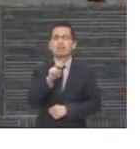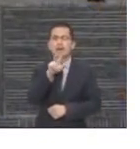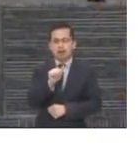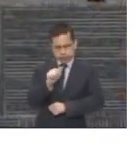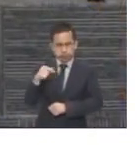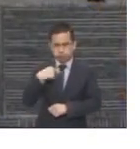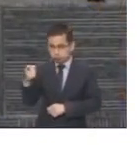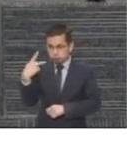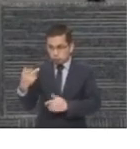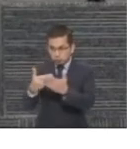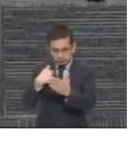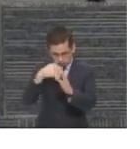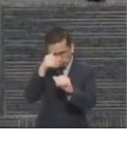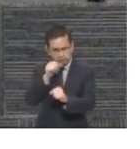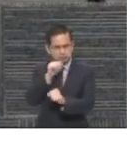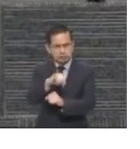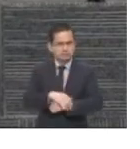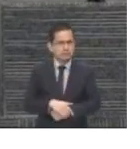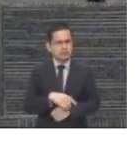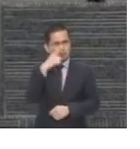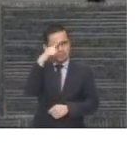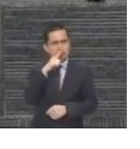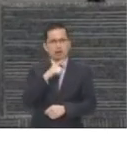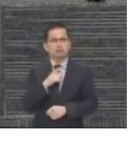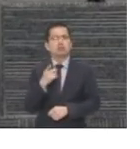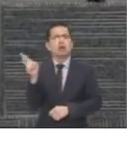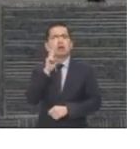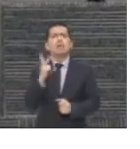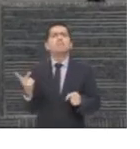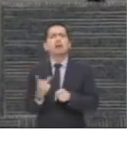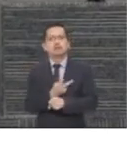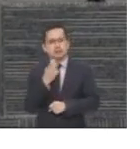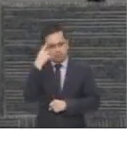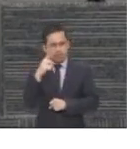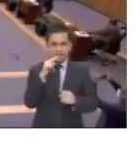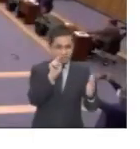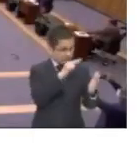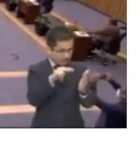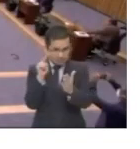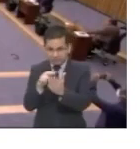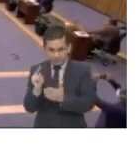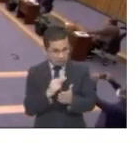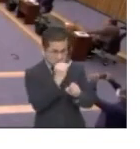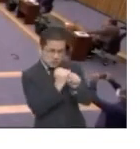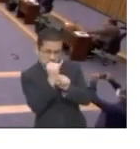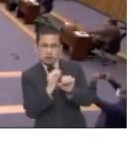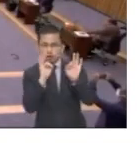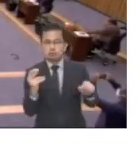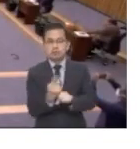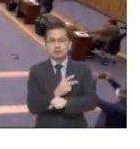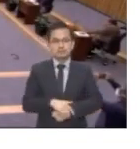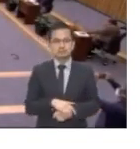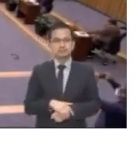que nosotros vamos a acudir tenemos la representación legal desde el partido y vamos hoy